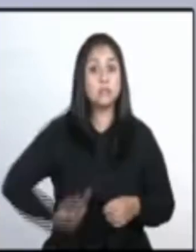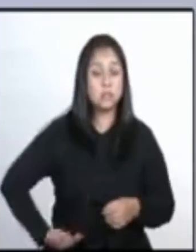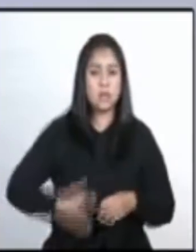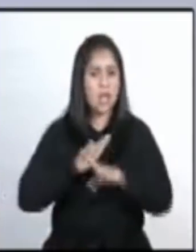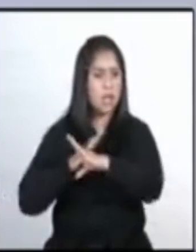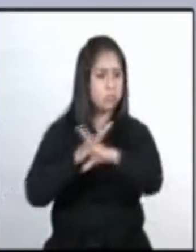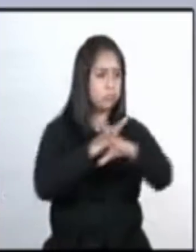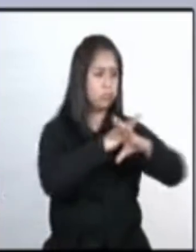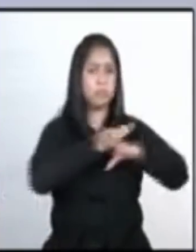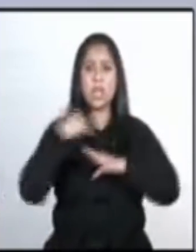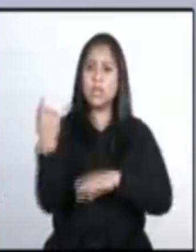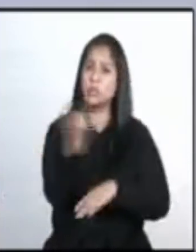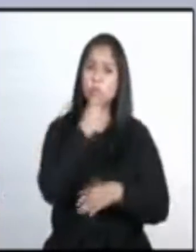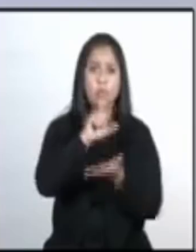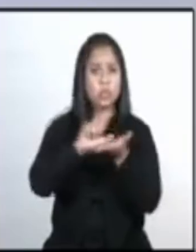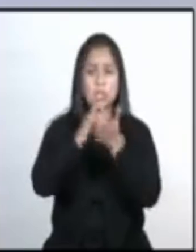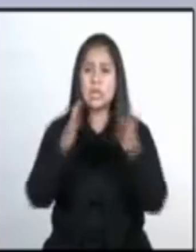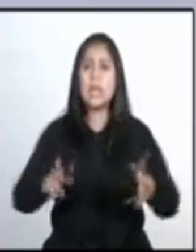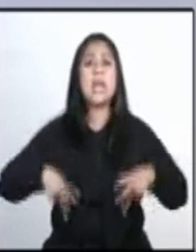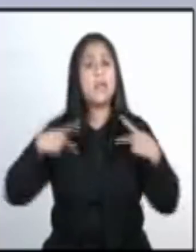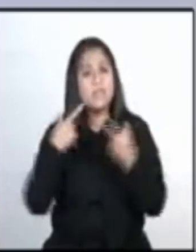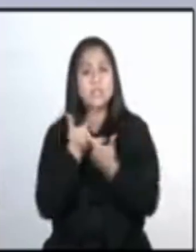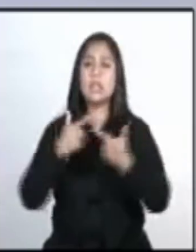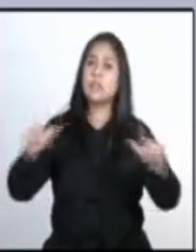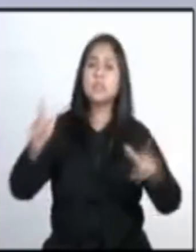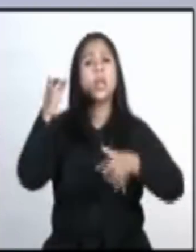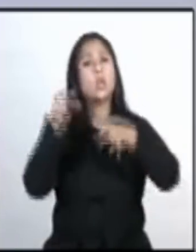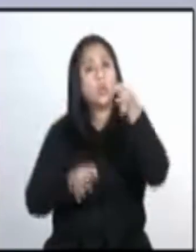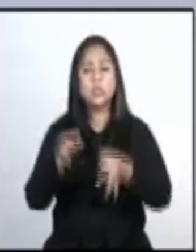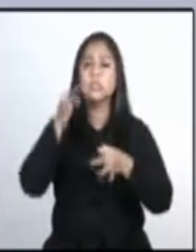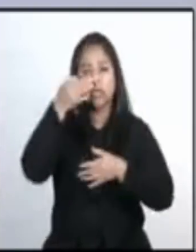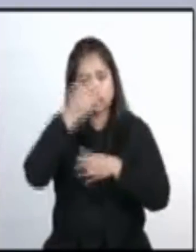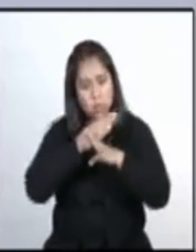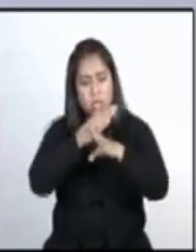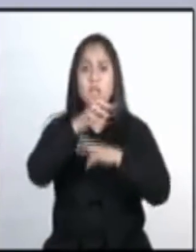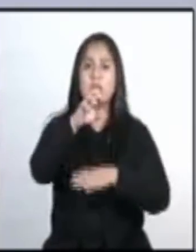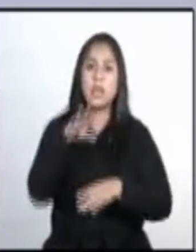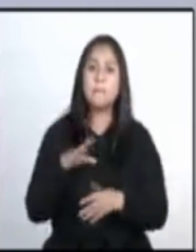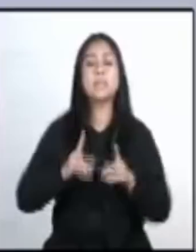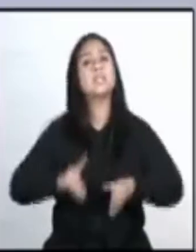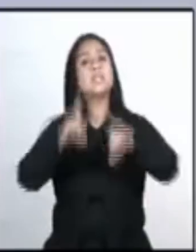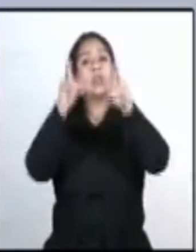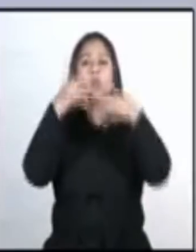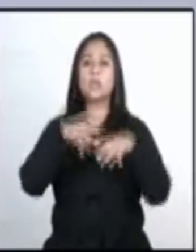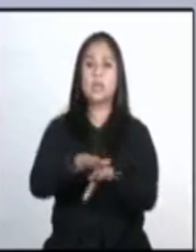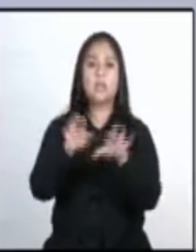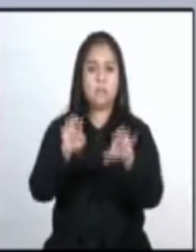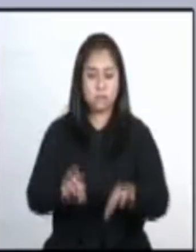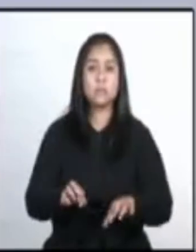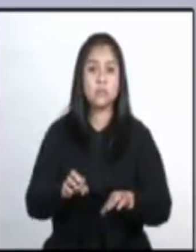los habitantes de la República la vida, la libertad, la justicia, la seguridad, la paz, el desarrollo integral de la